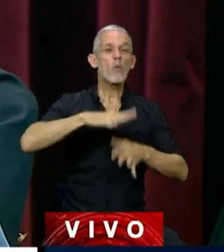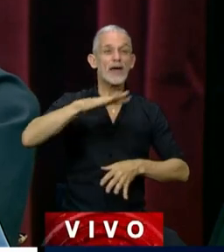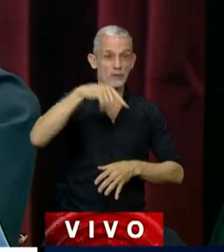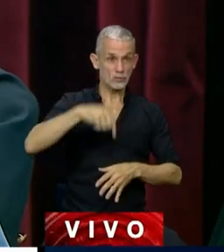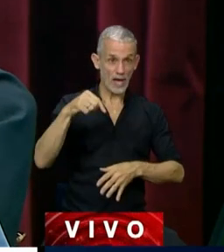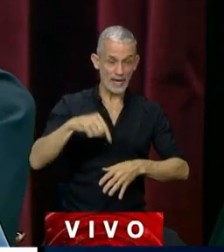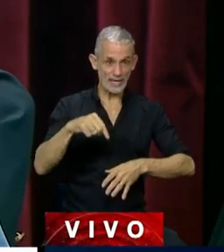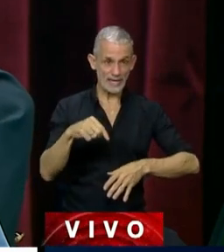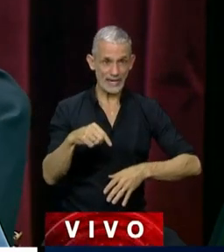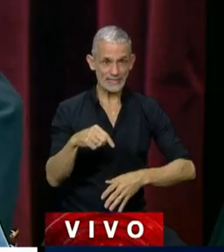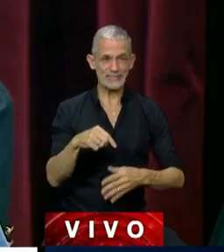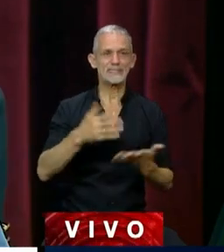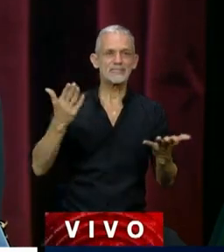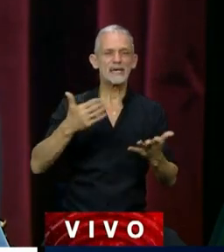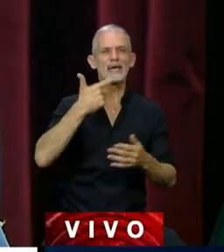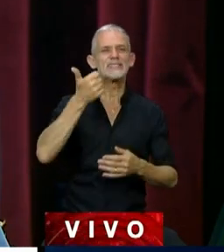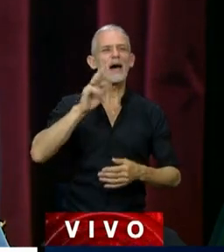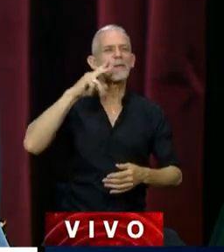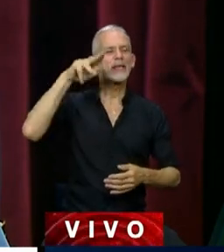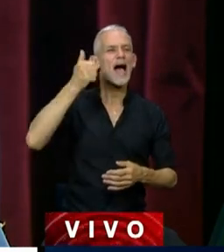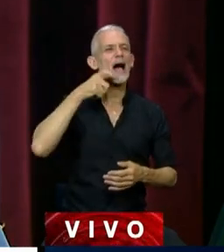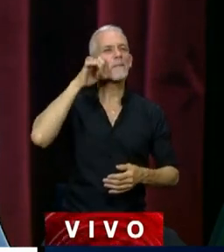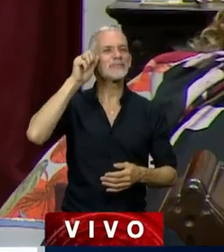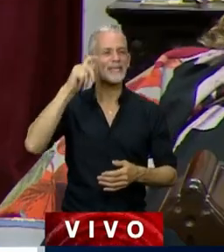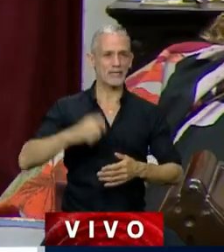Buenos Aires, Sabrina Ahmeyet.